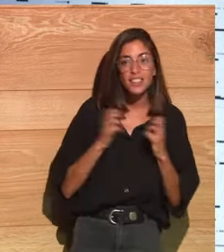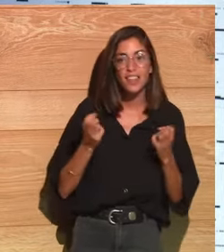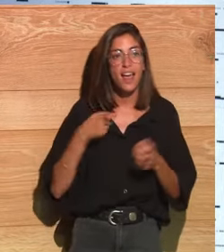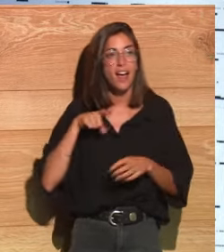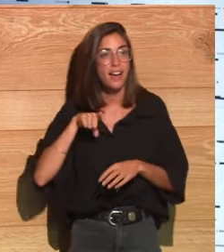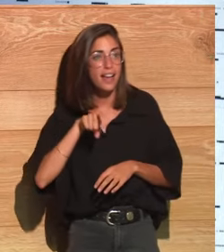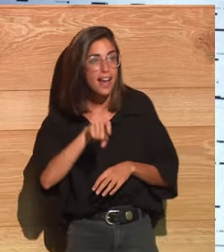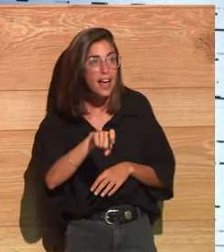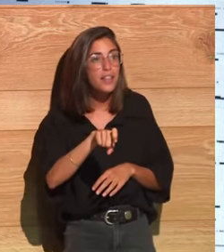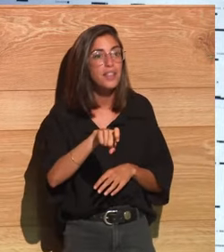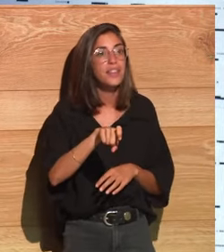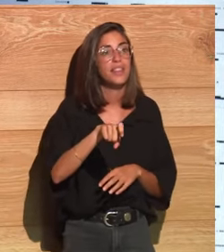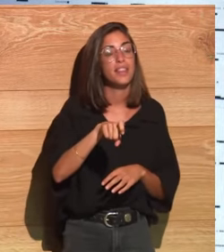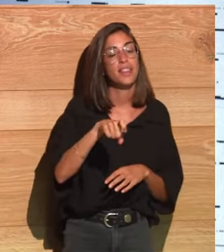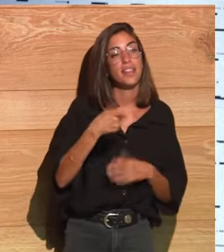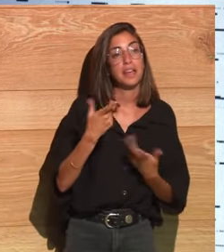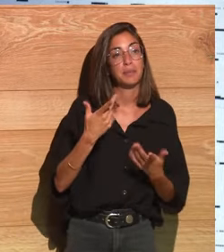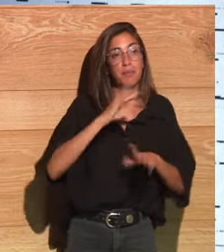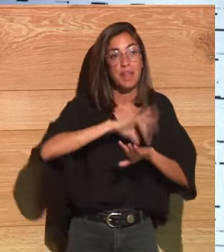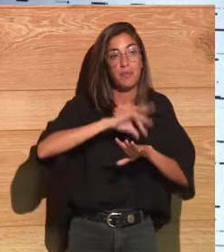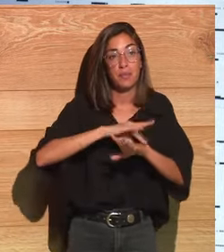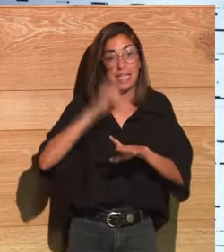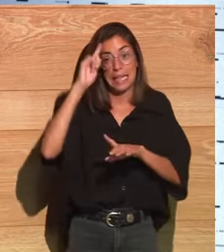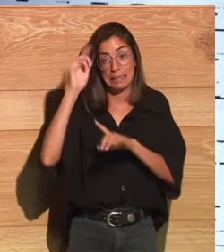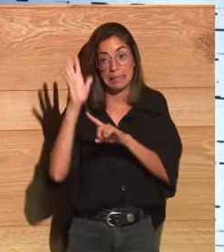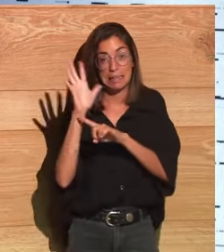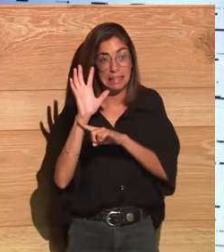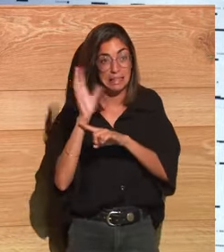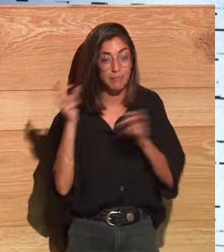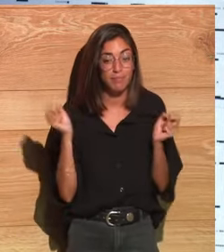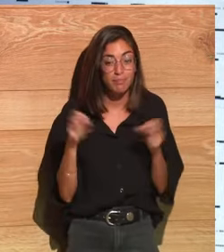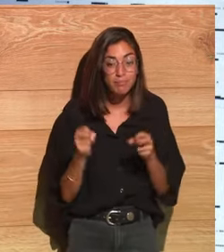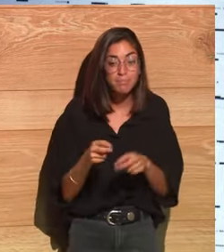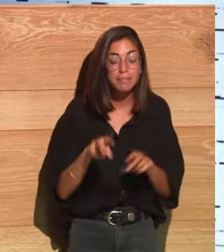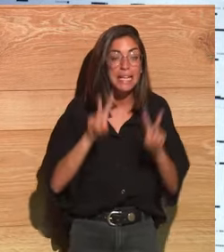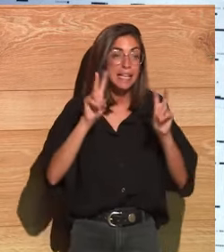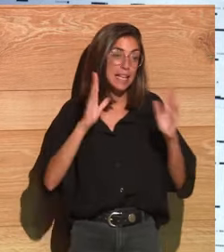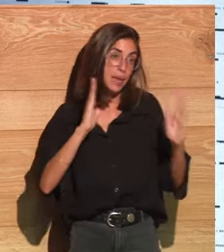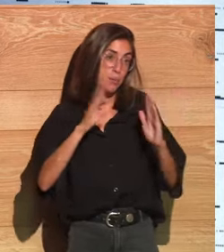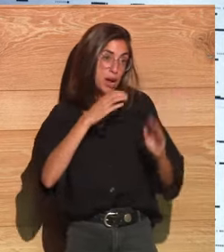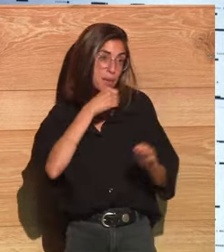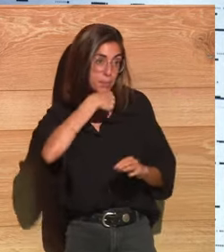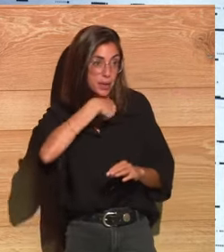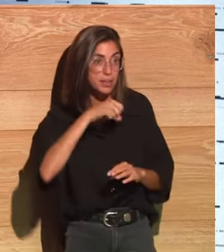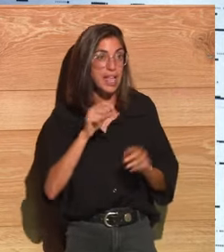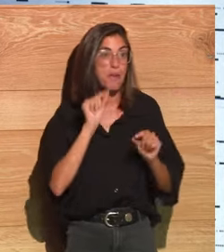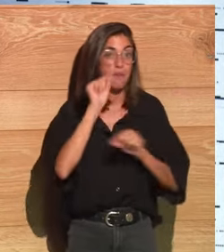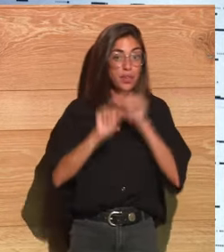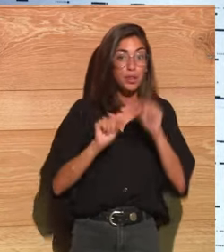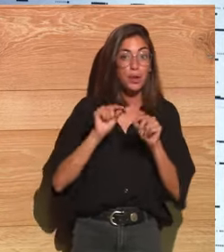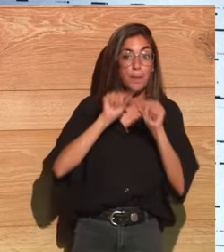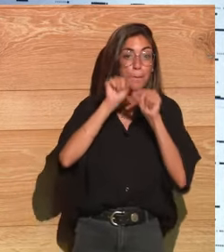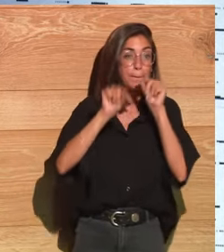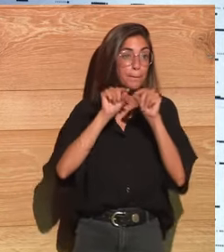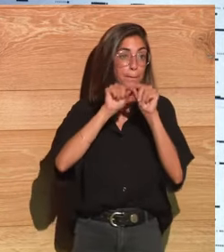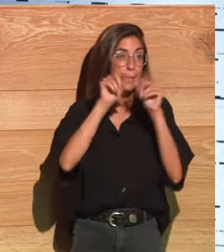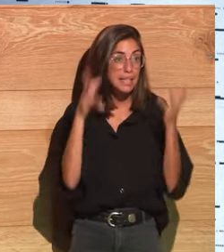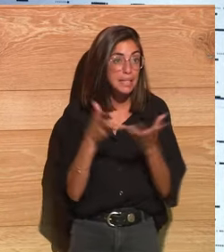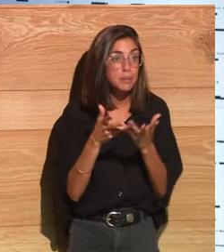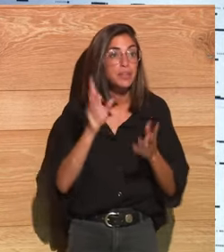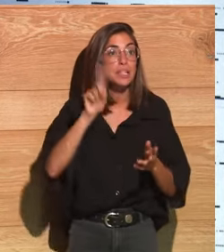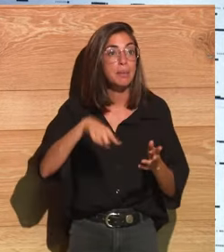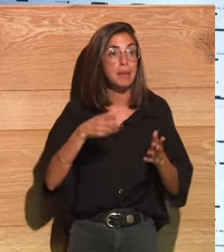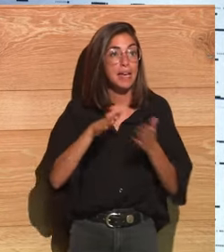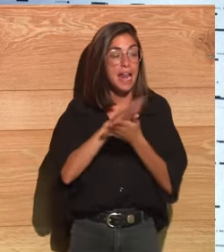cáncer, las enfermedades neurodegenerativas en la vejez, las infecciones, las pandemias, incluso nos habla